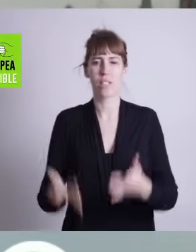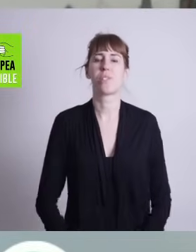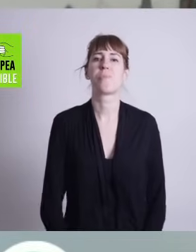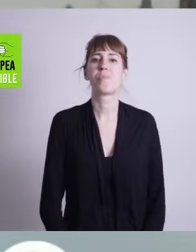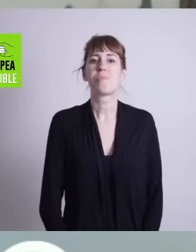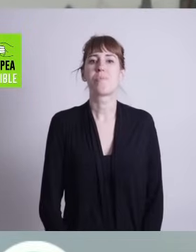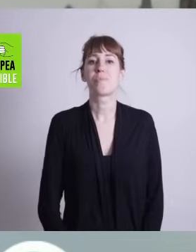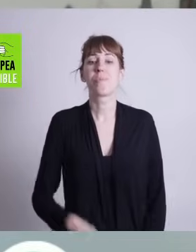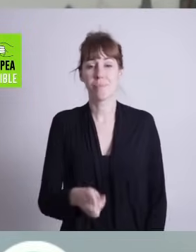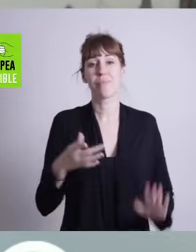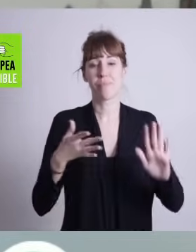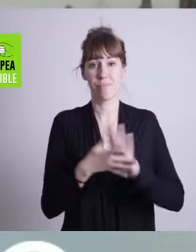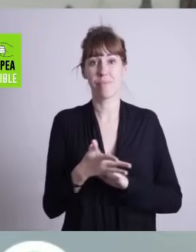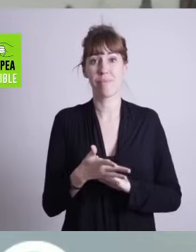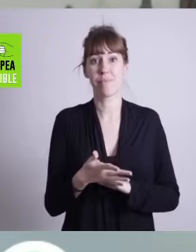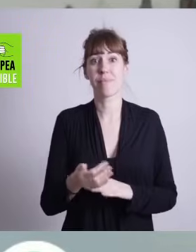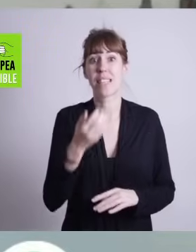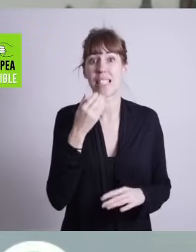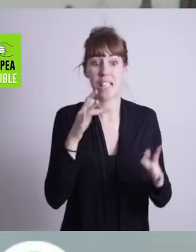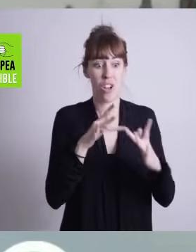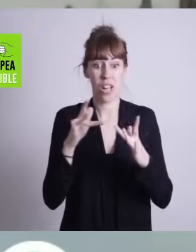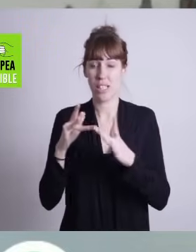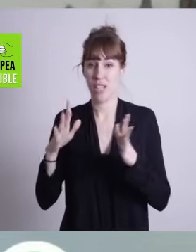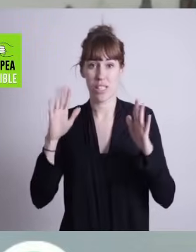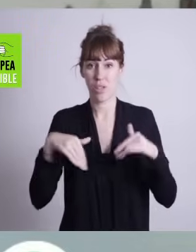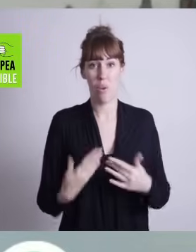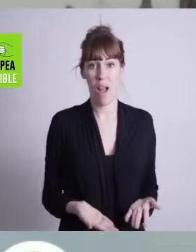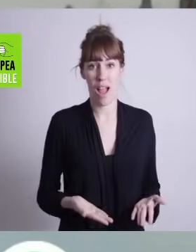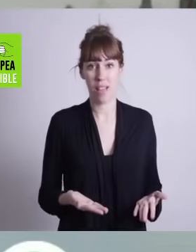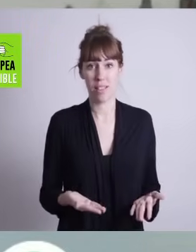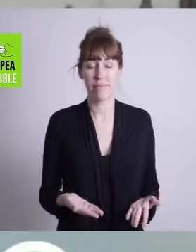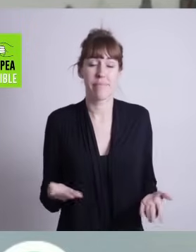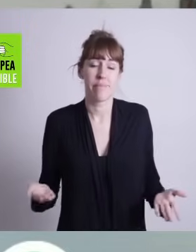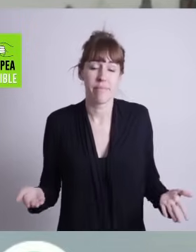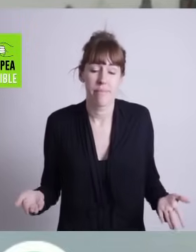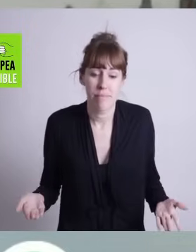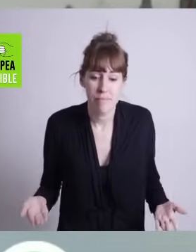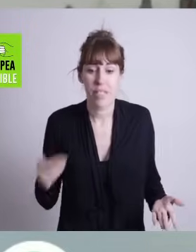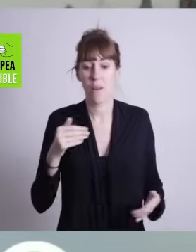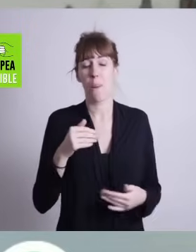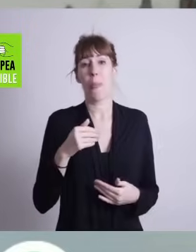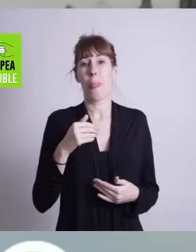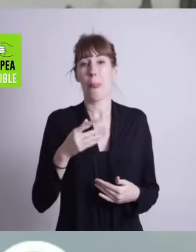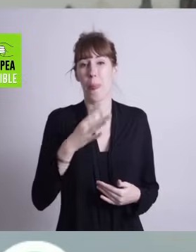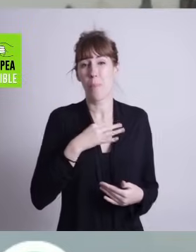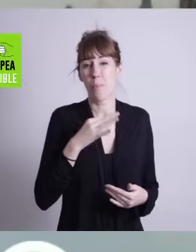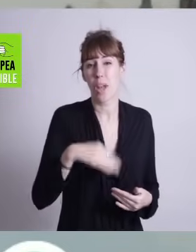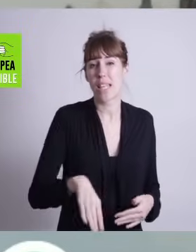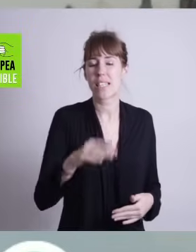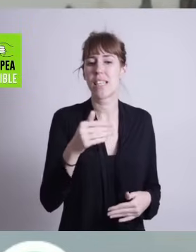Por lo tanto, sin estas conexiones, a la corta, puede parecer que sí, pero a la larga